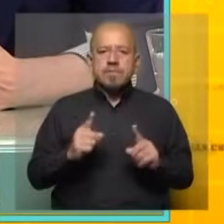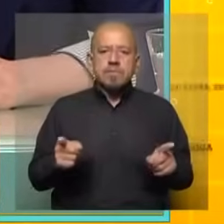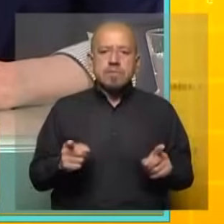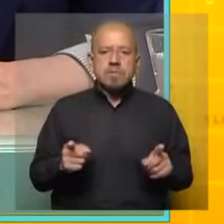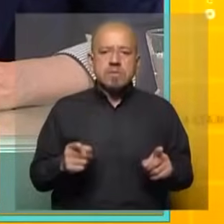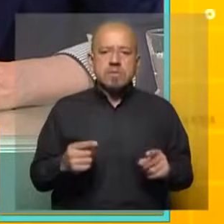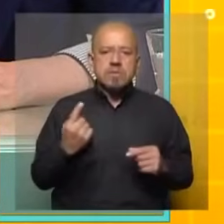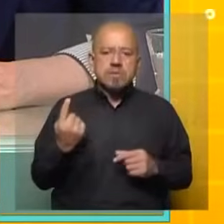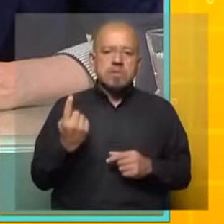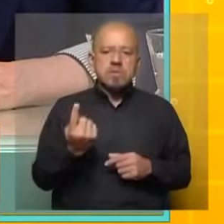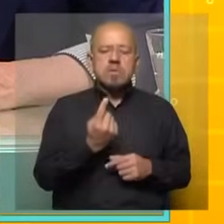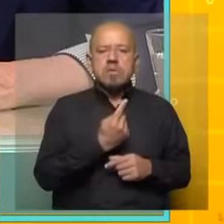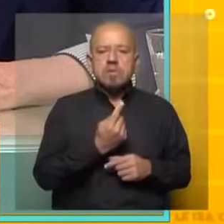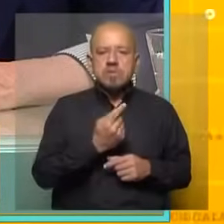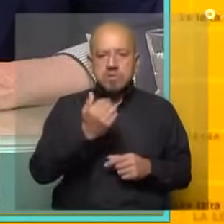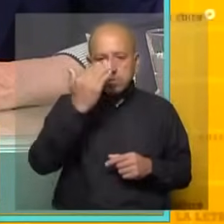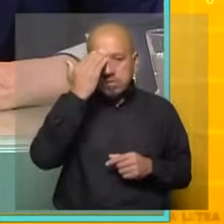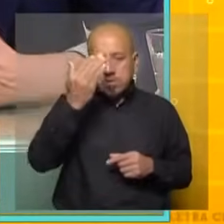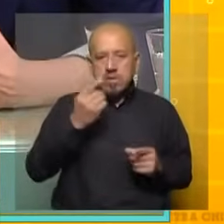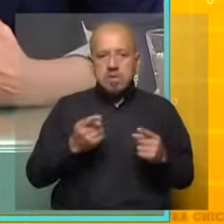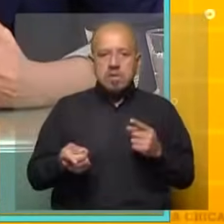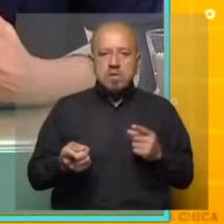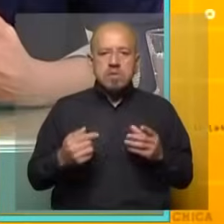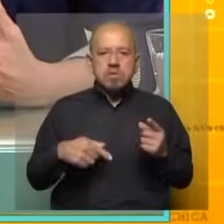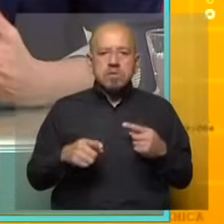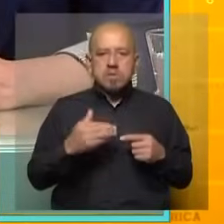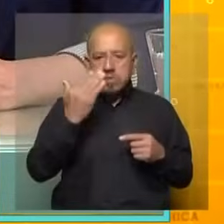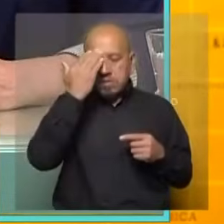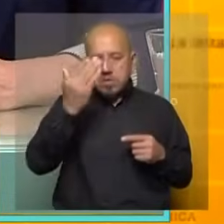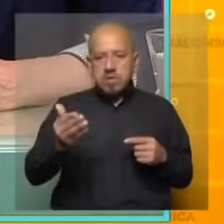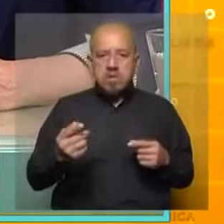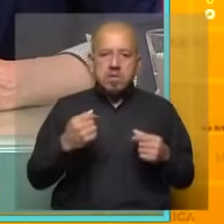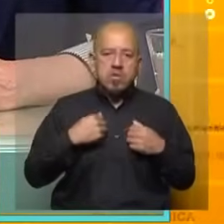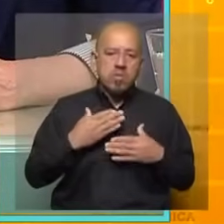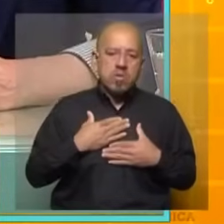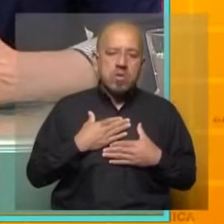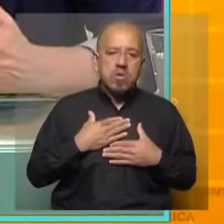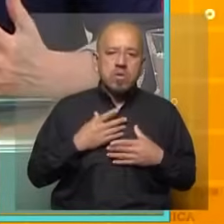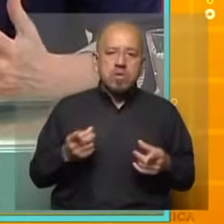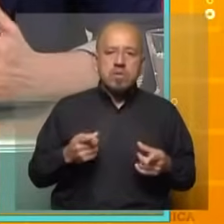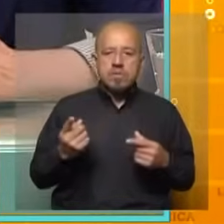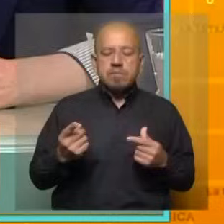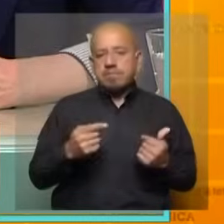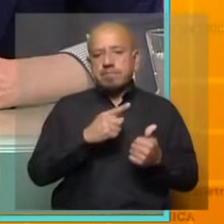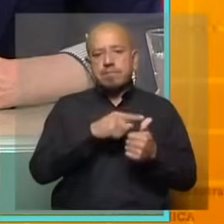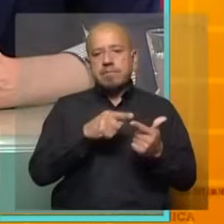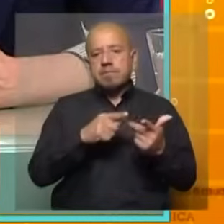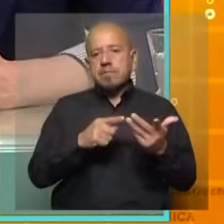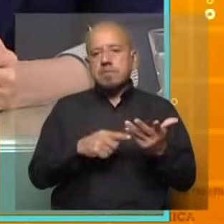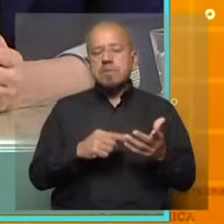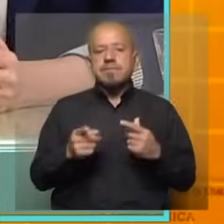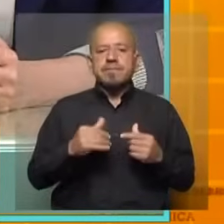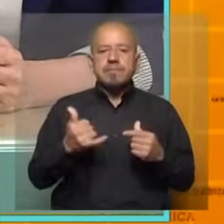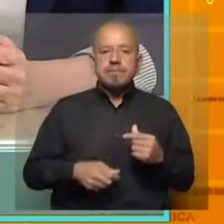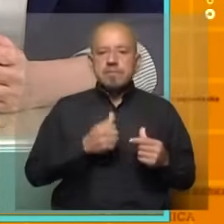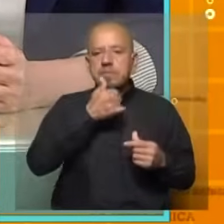cada uno de nosotros. El Frente Amplio no empieza conmigo, ni con ningún otro compañero. Tiene